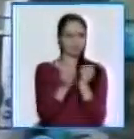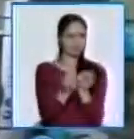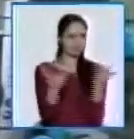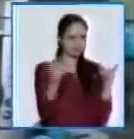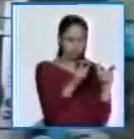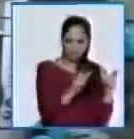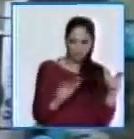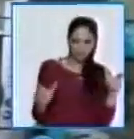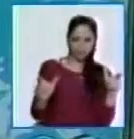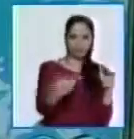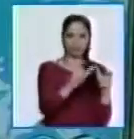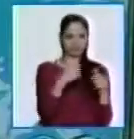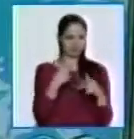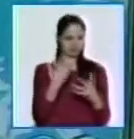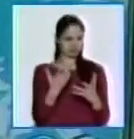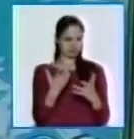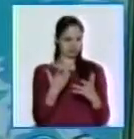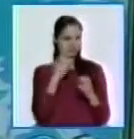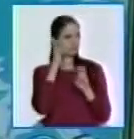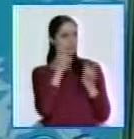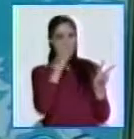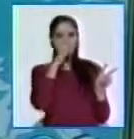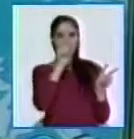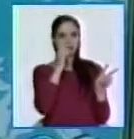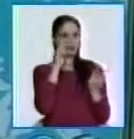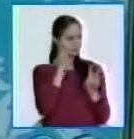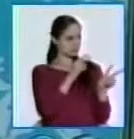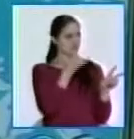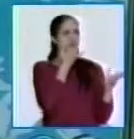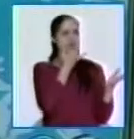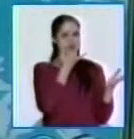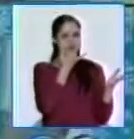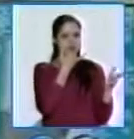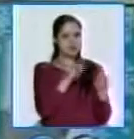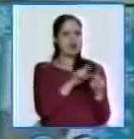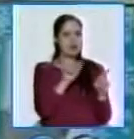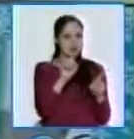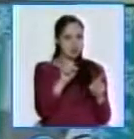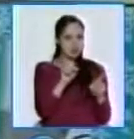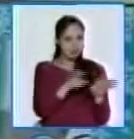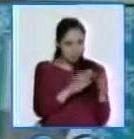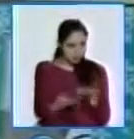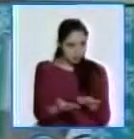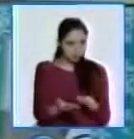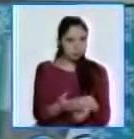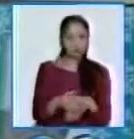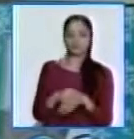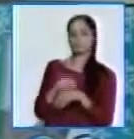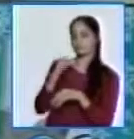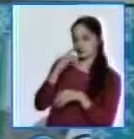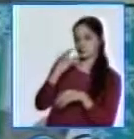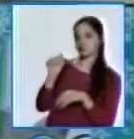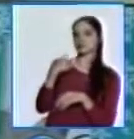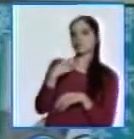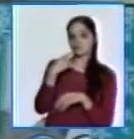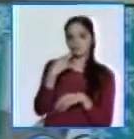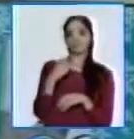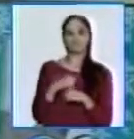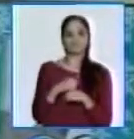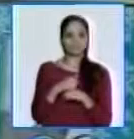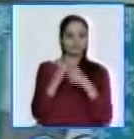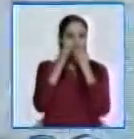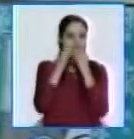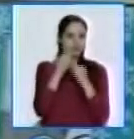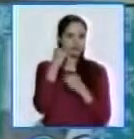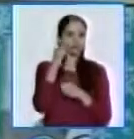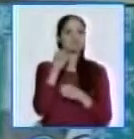yo volteé a mirar a mi hija, le pregunté qué le pasó a su hermano, está muerto. Entonces ella me dijo con la cabeza que